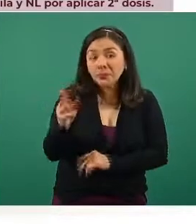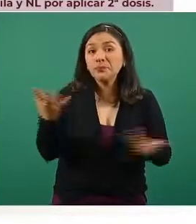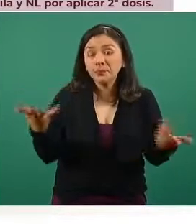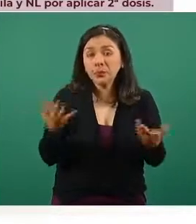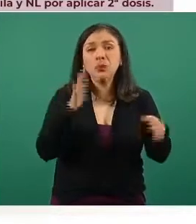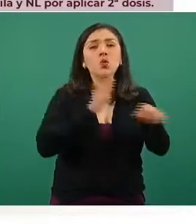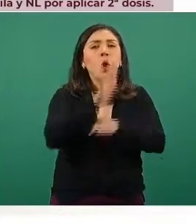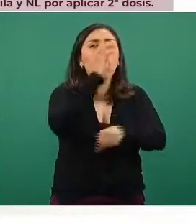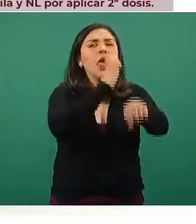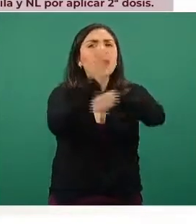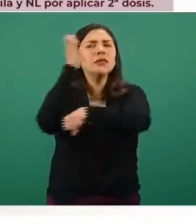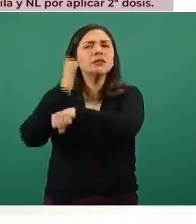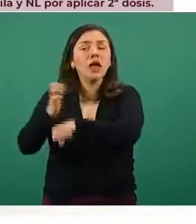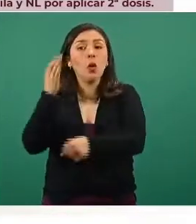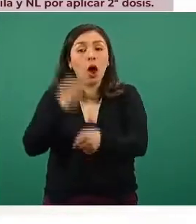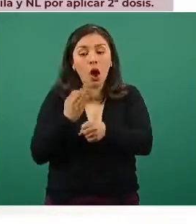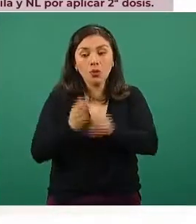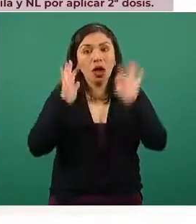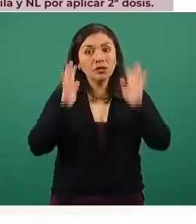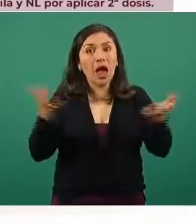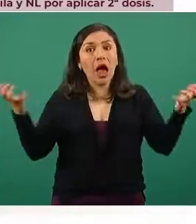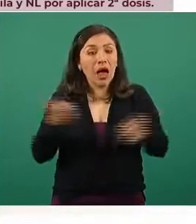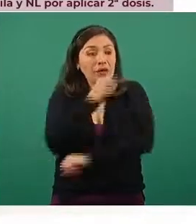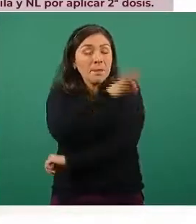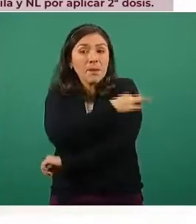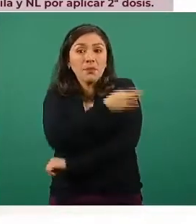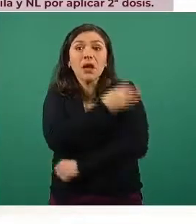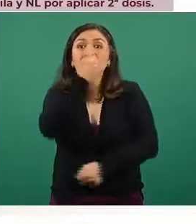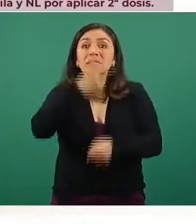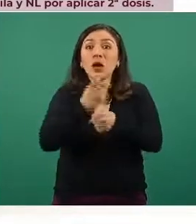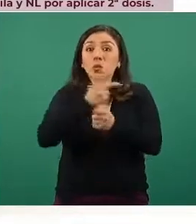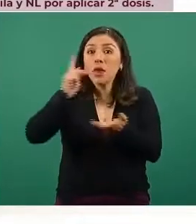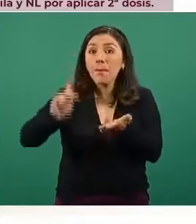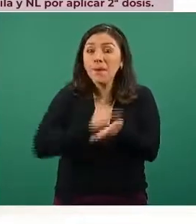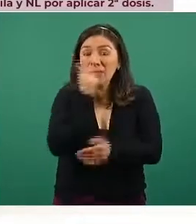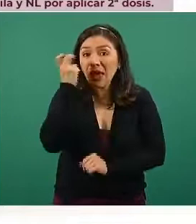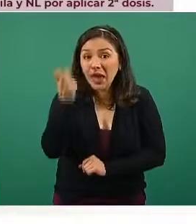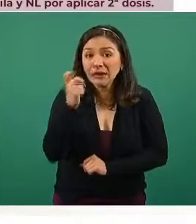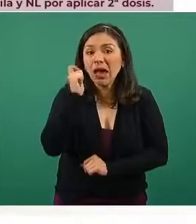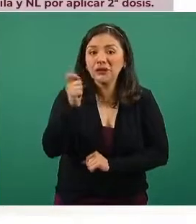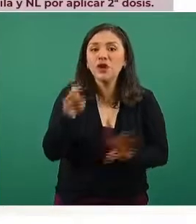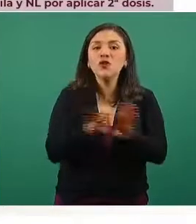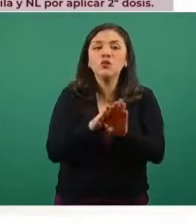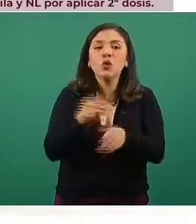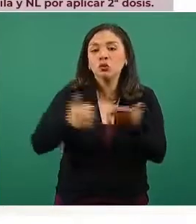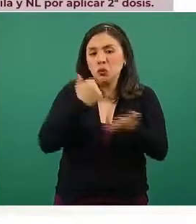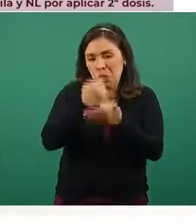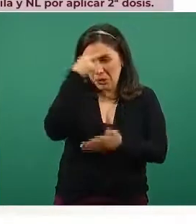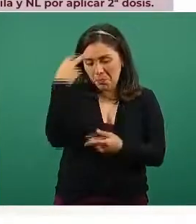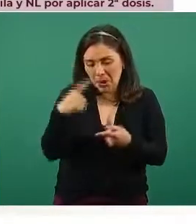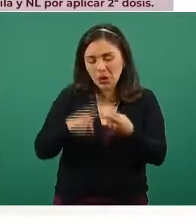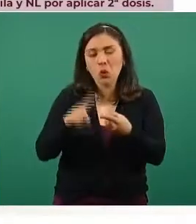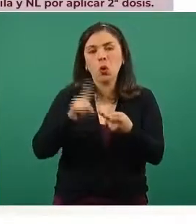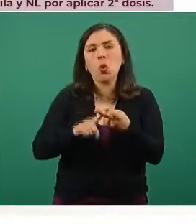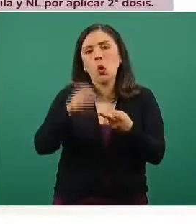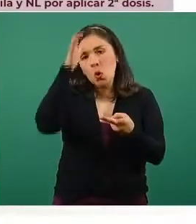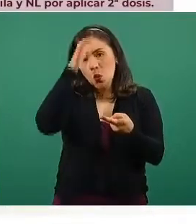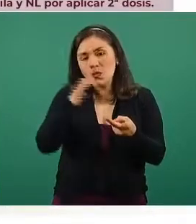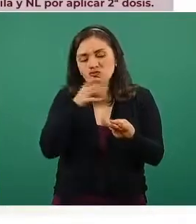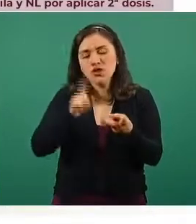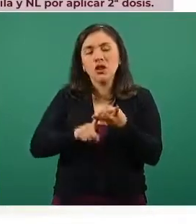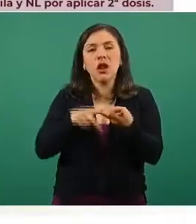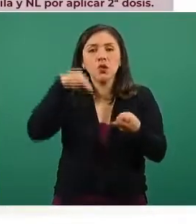las entidades que están ya aplicando sus segundas dosis, este es el avance que llevan, Ciudad de México, Coahuila y Nuevo